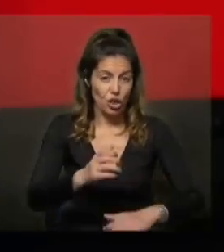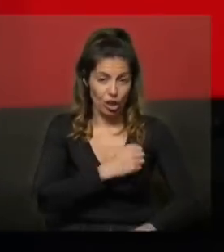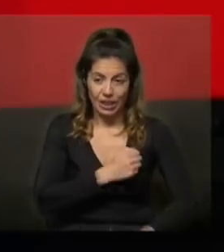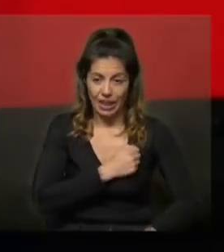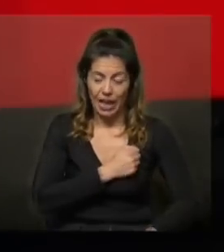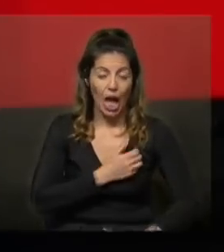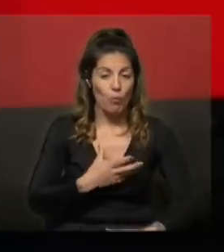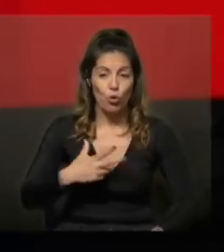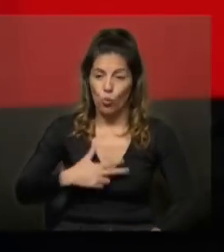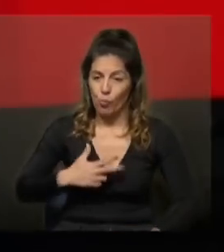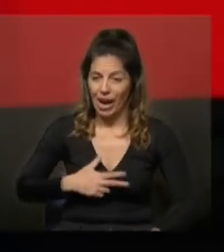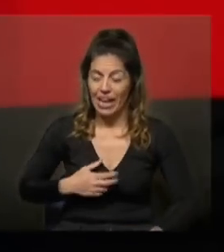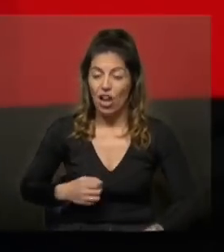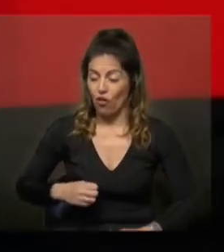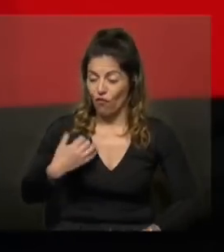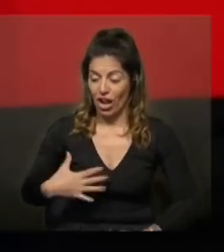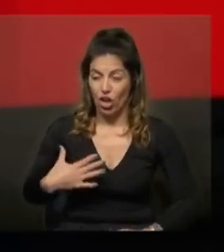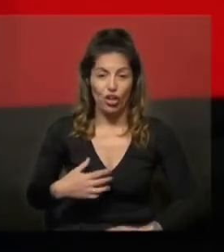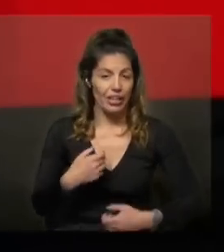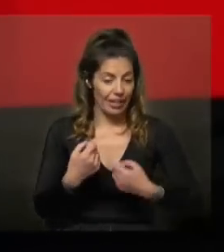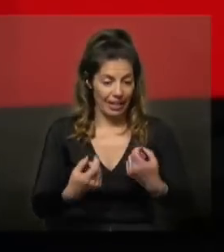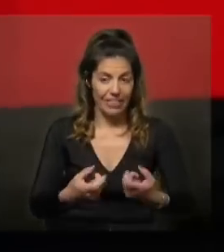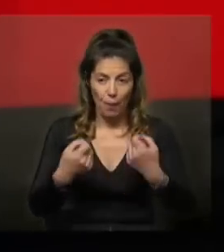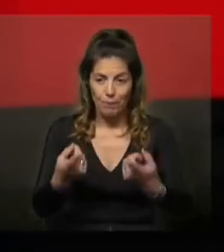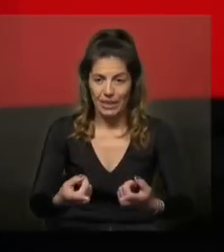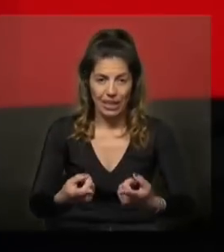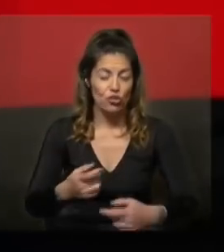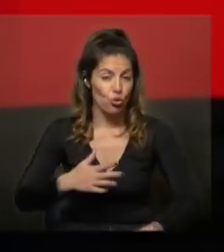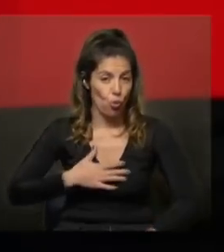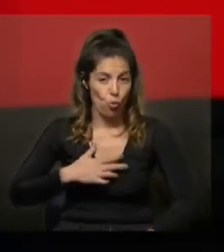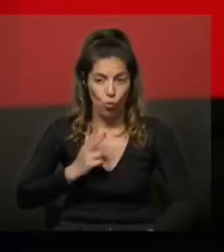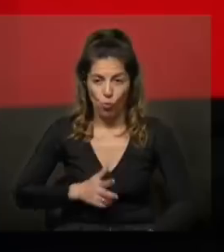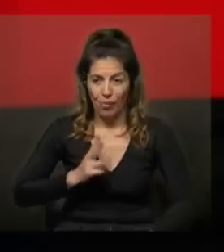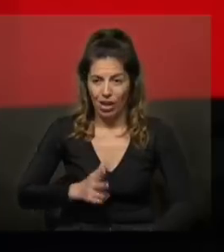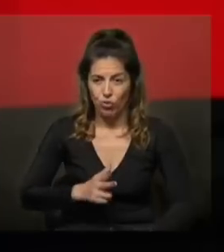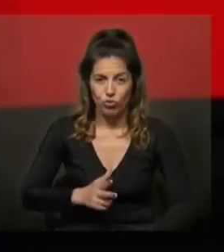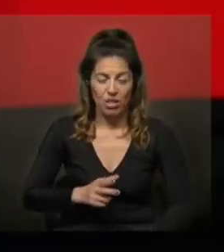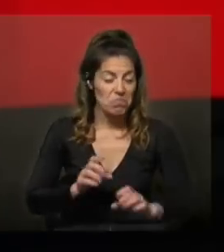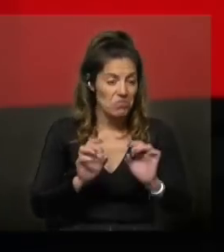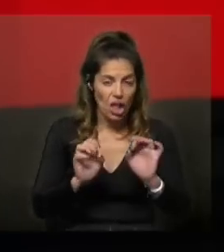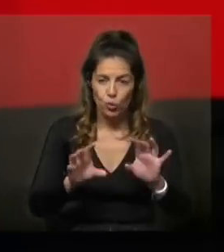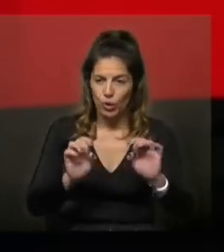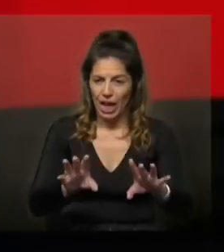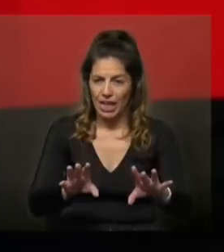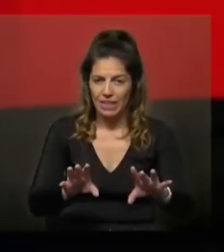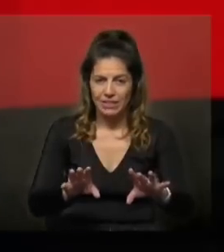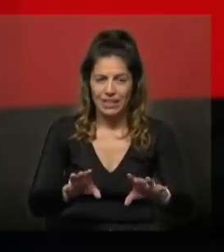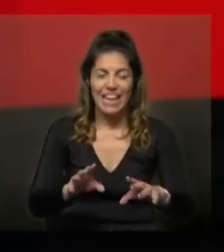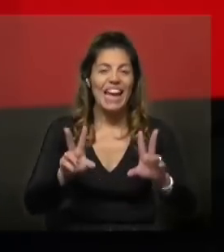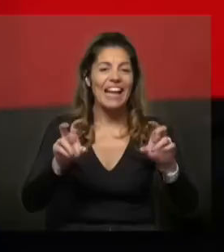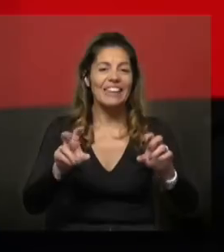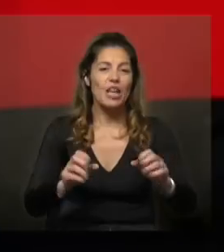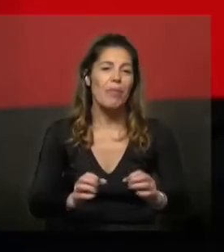los valores que transmiten las religiones muchas veces son valores humanos totalmente naturales el tema es